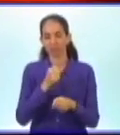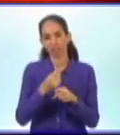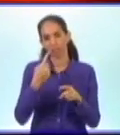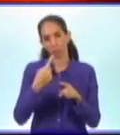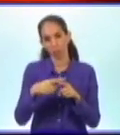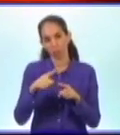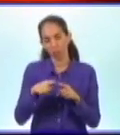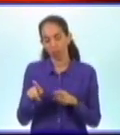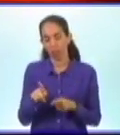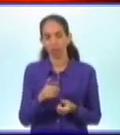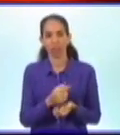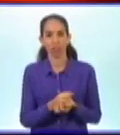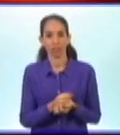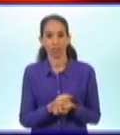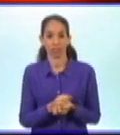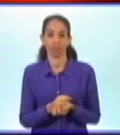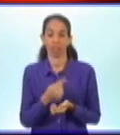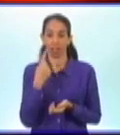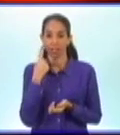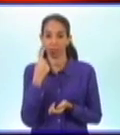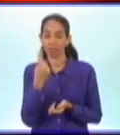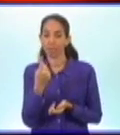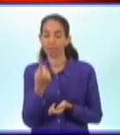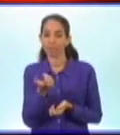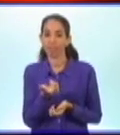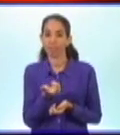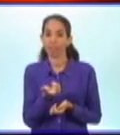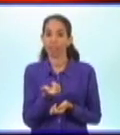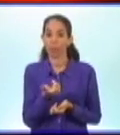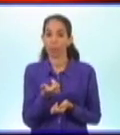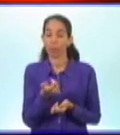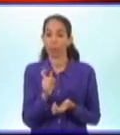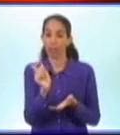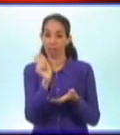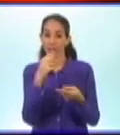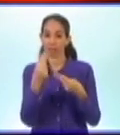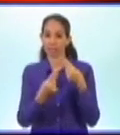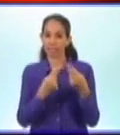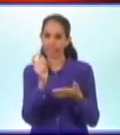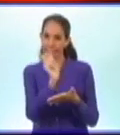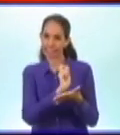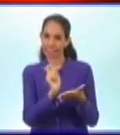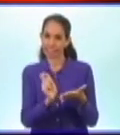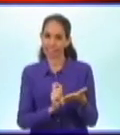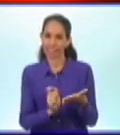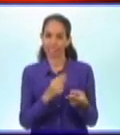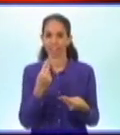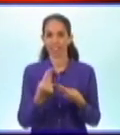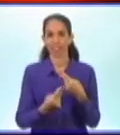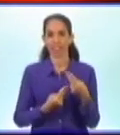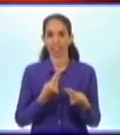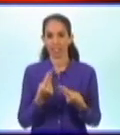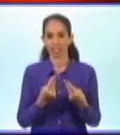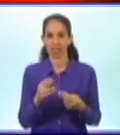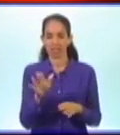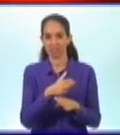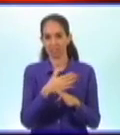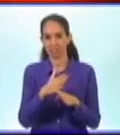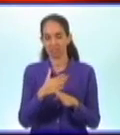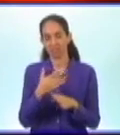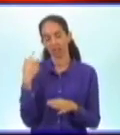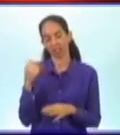han sido empleados y que tú debes considerar a la hora de construir tus textos y de realizar las diferentes